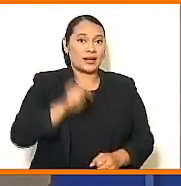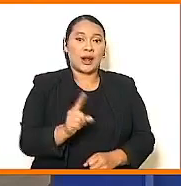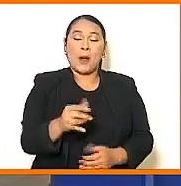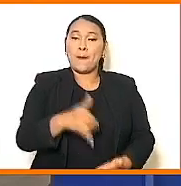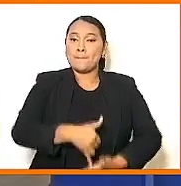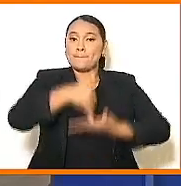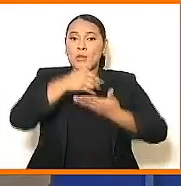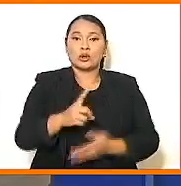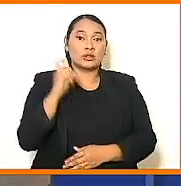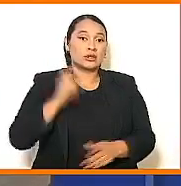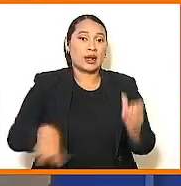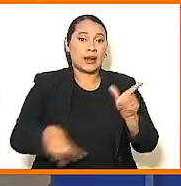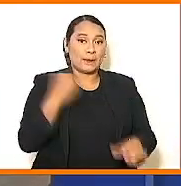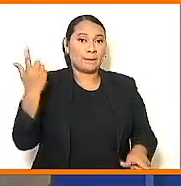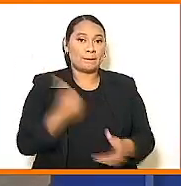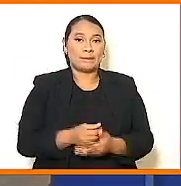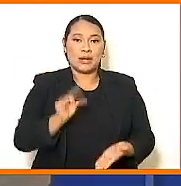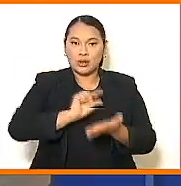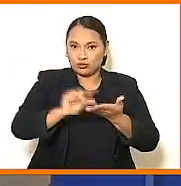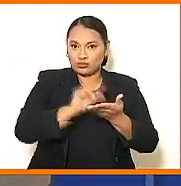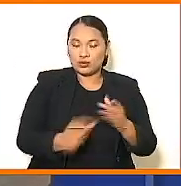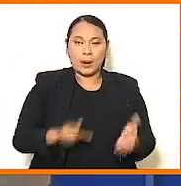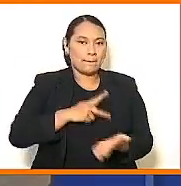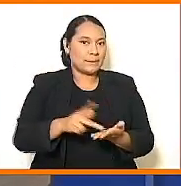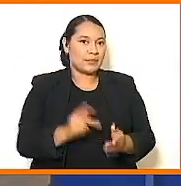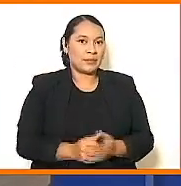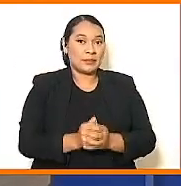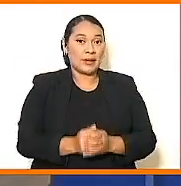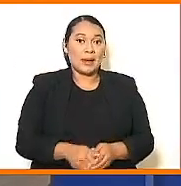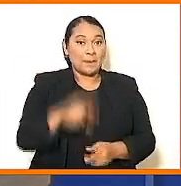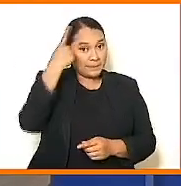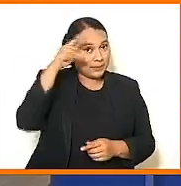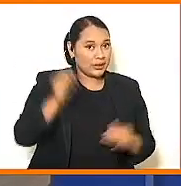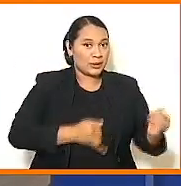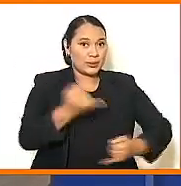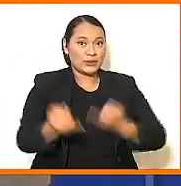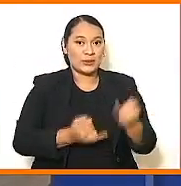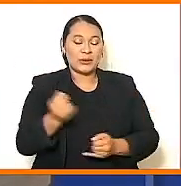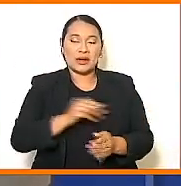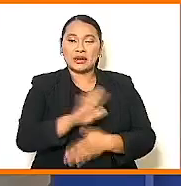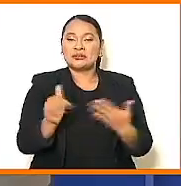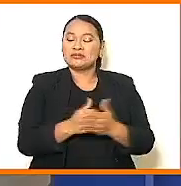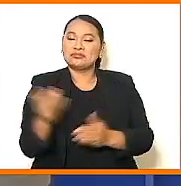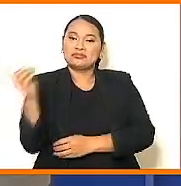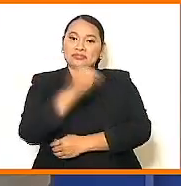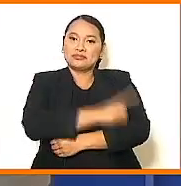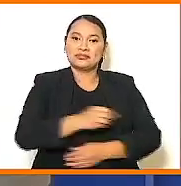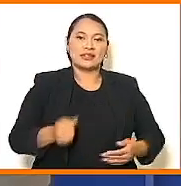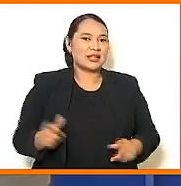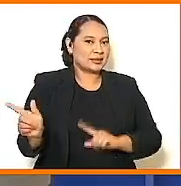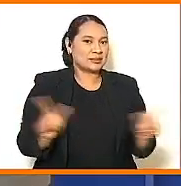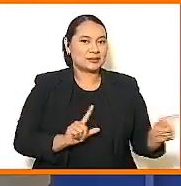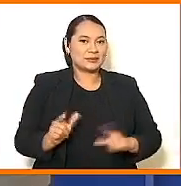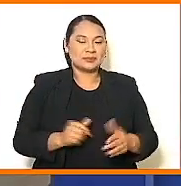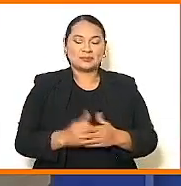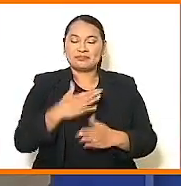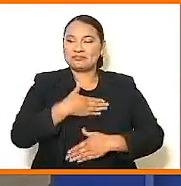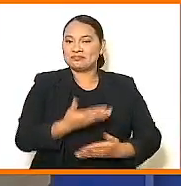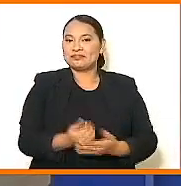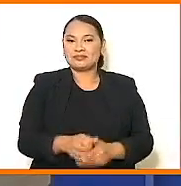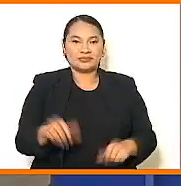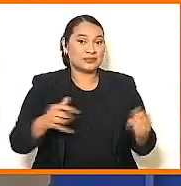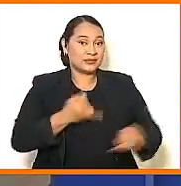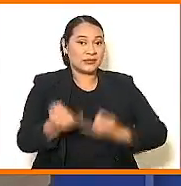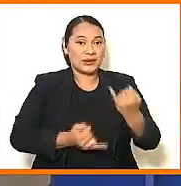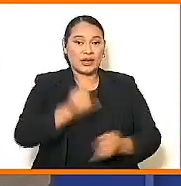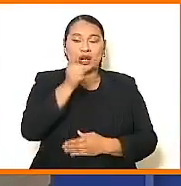lempiras en Loto Saldo, para que pueda jugar 24/7 desde la comodidad de tu casa. A jugar te ha dicho con Loto, donde